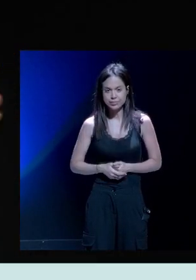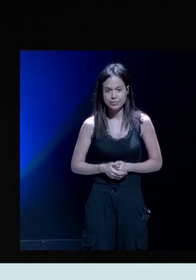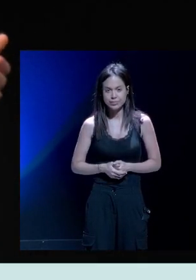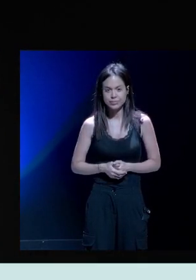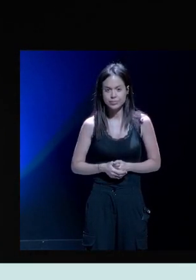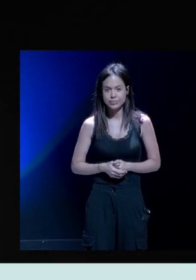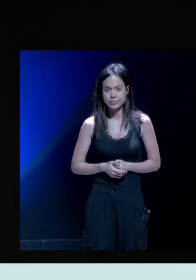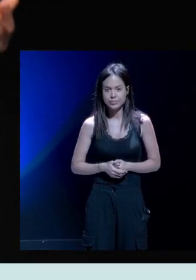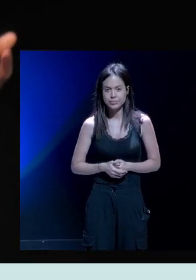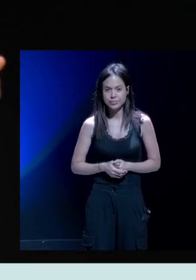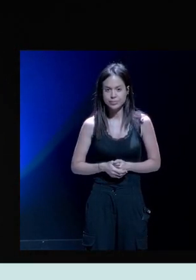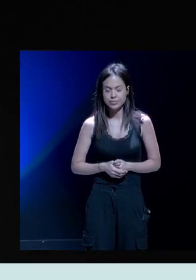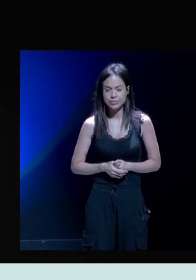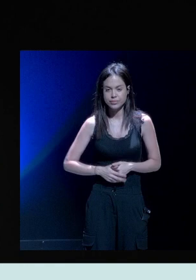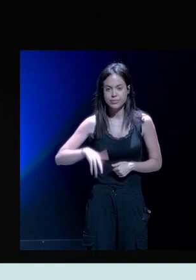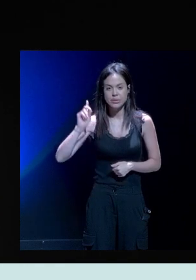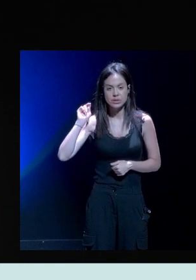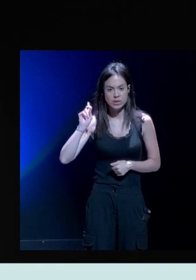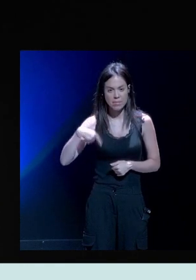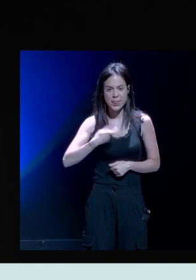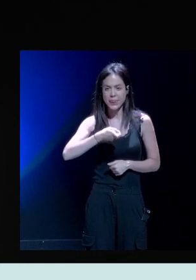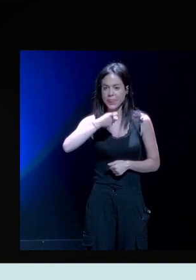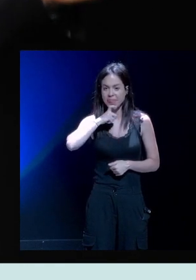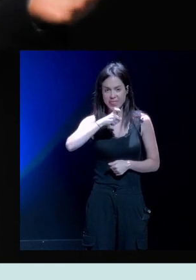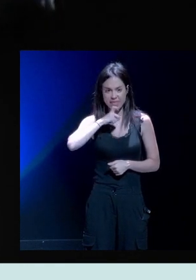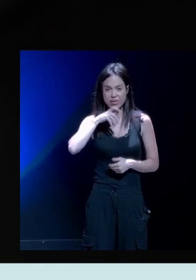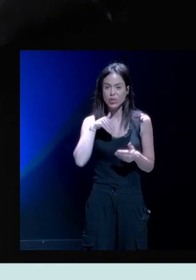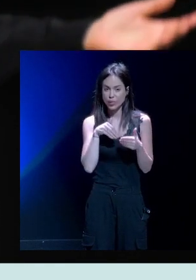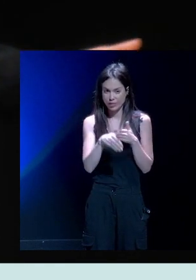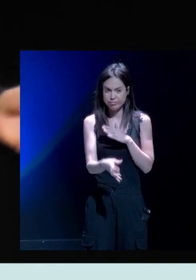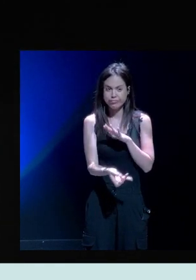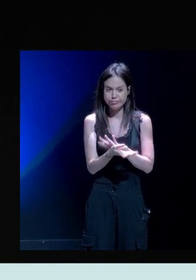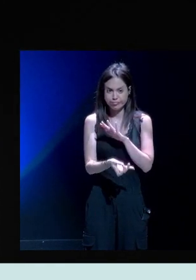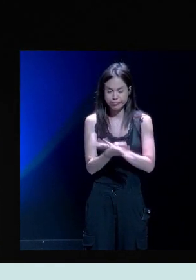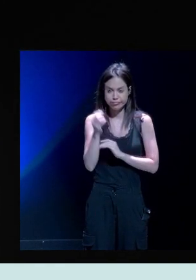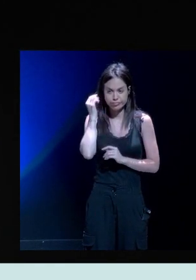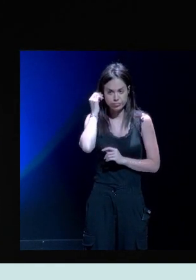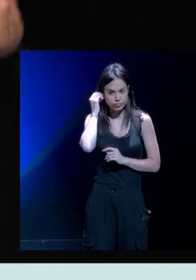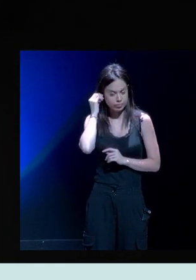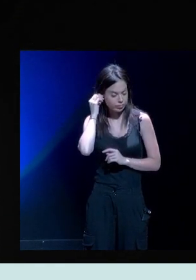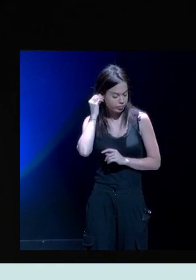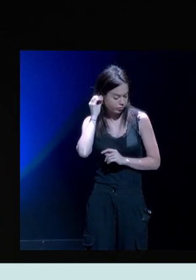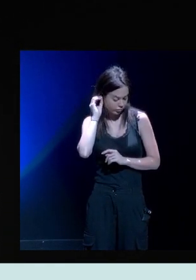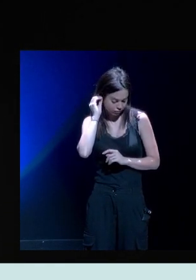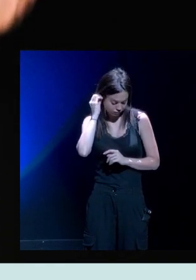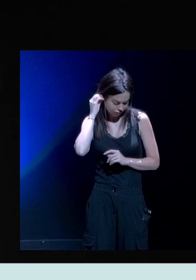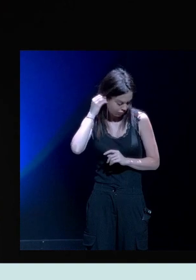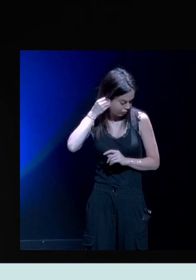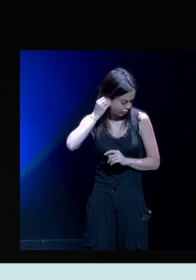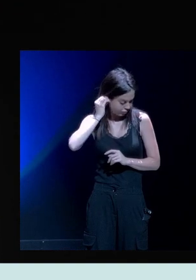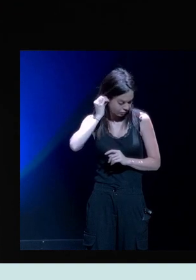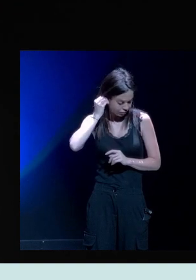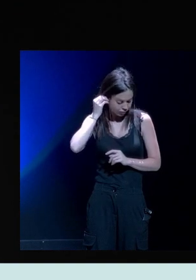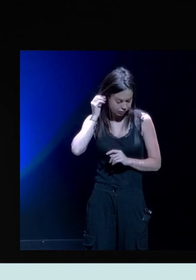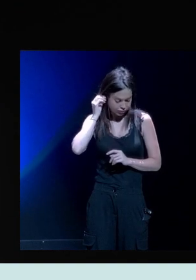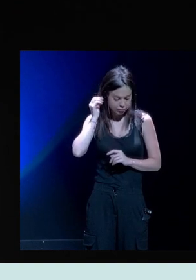también conllevará dificultades en el futuro por estas razones. Bien, dicho esto, no podemos